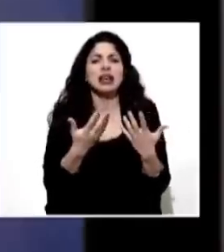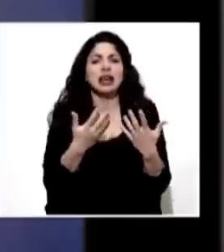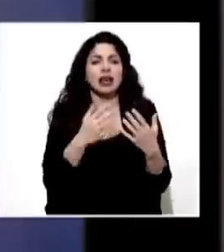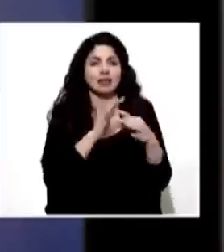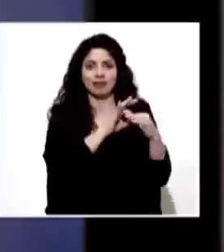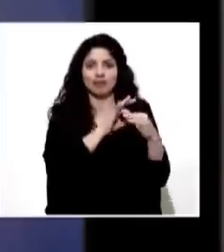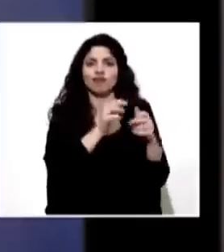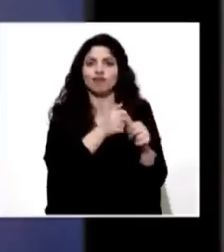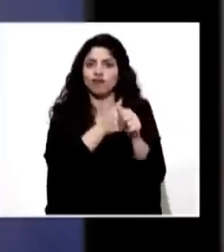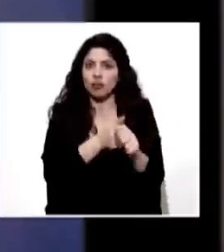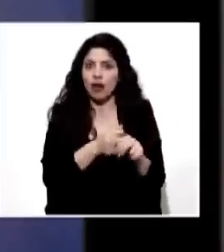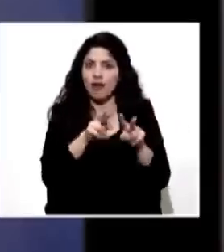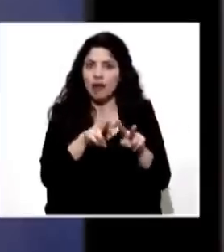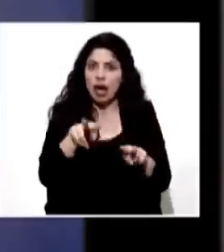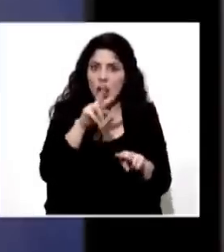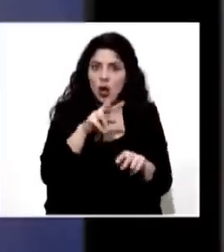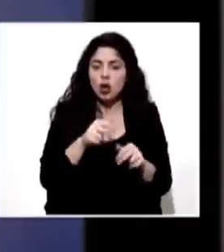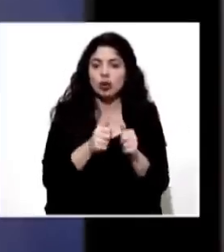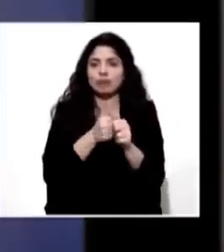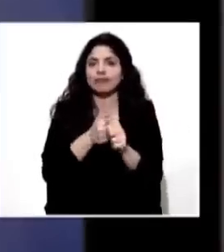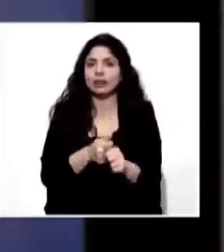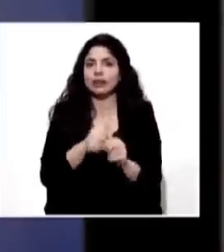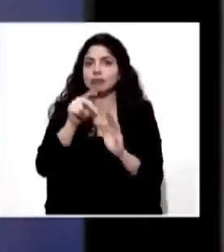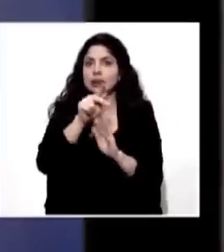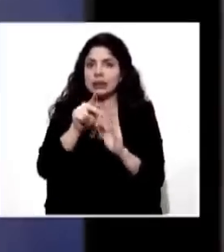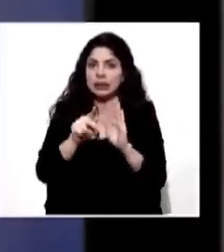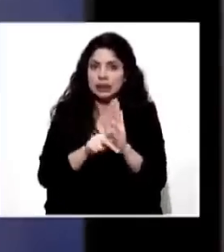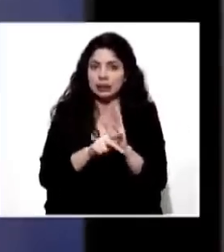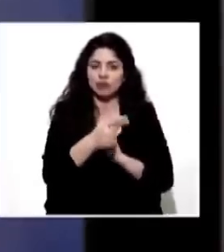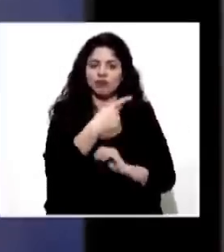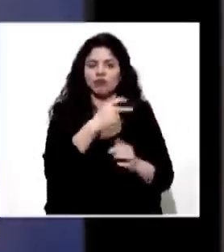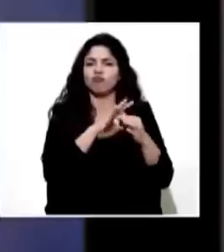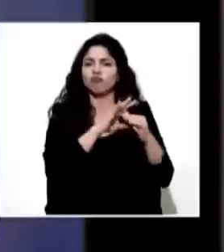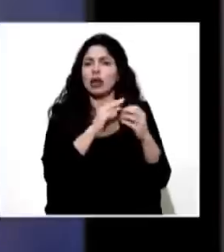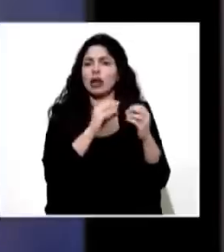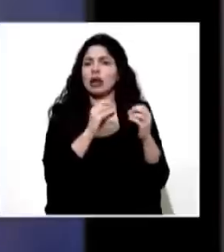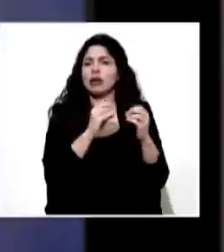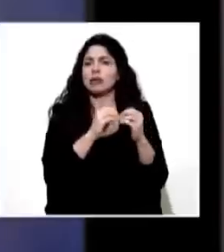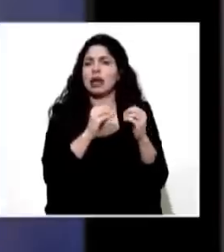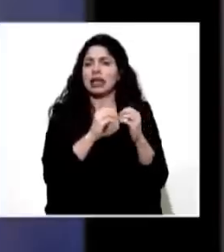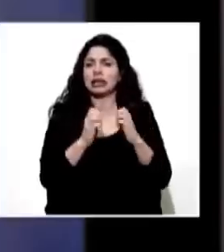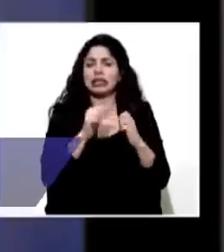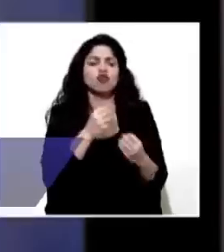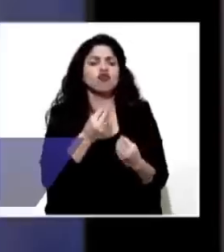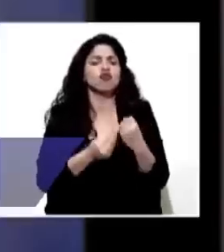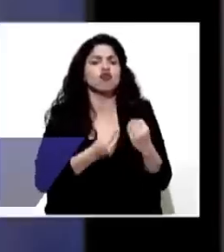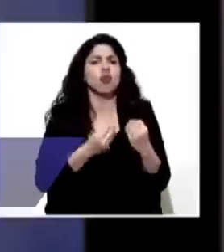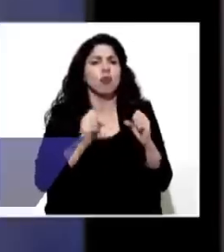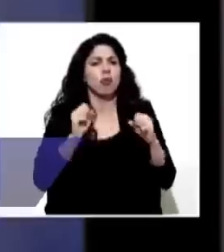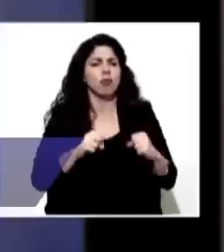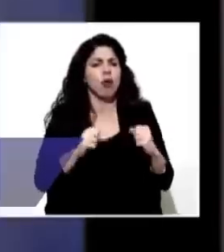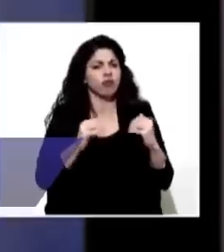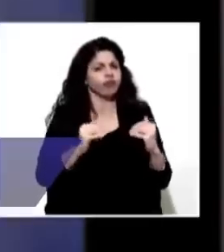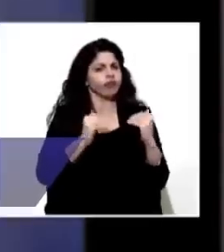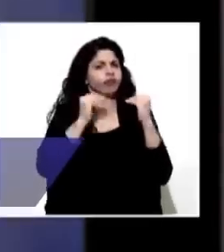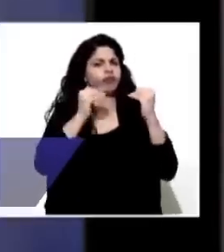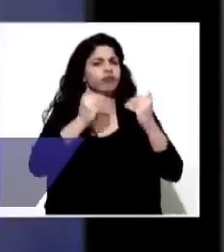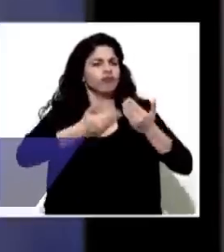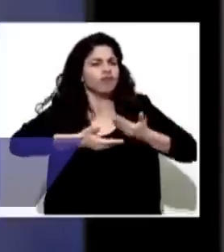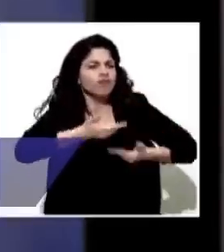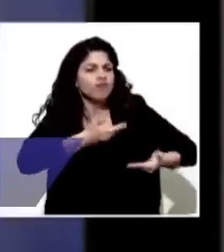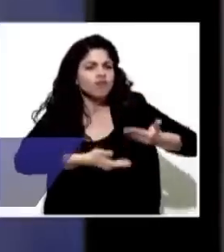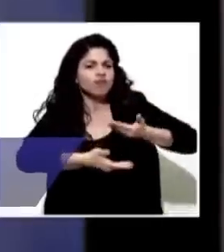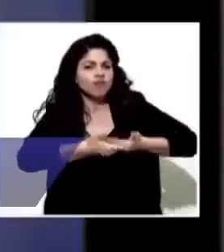en valores, en principios, esta relación estratégica, cómo la podemos llevar a un siguiente nivel de